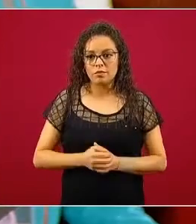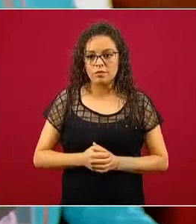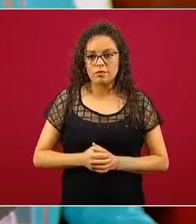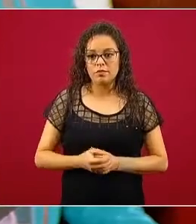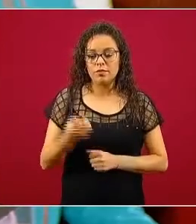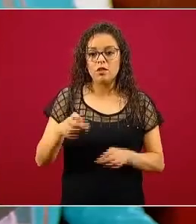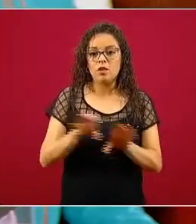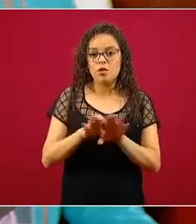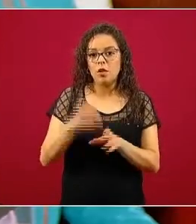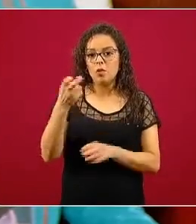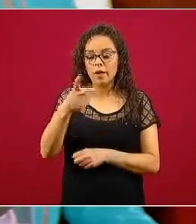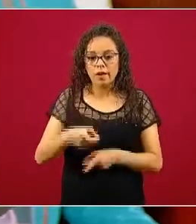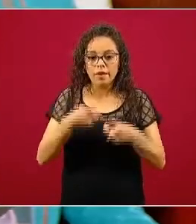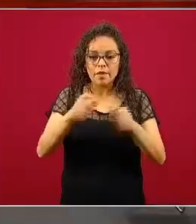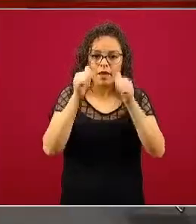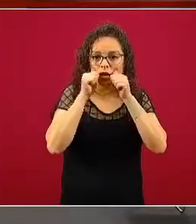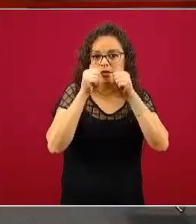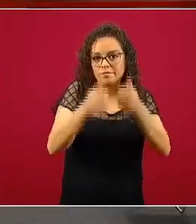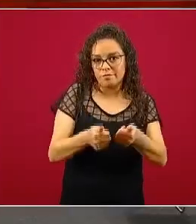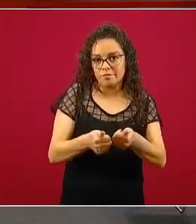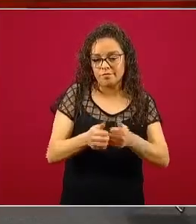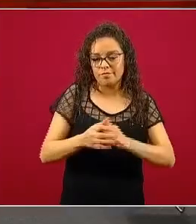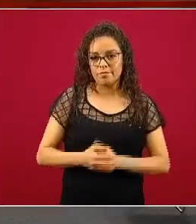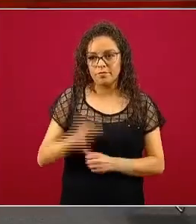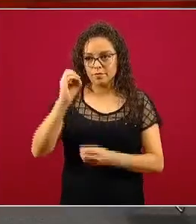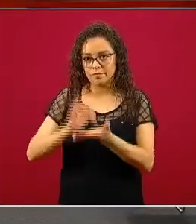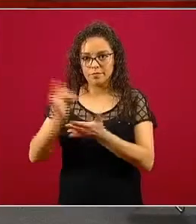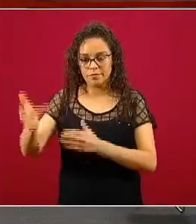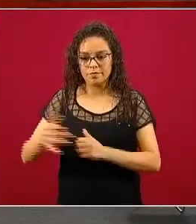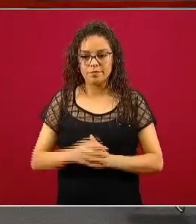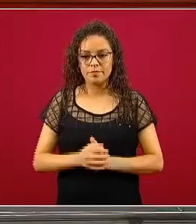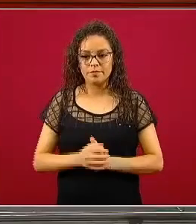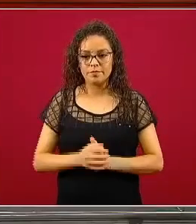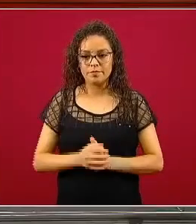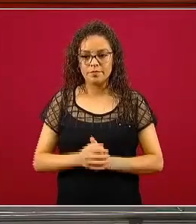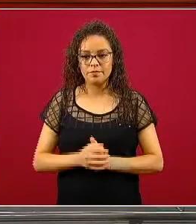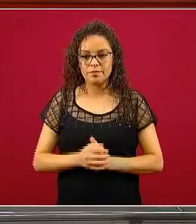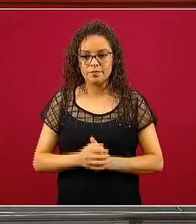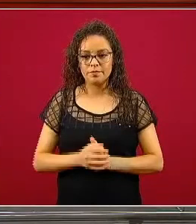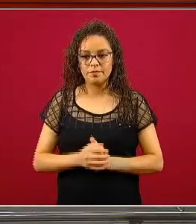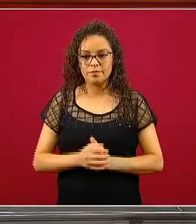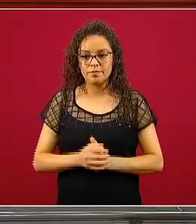están trabajando en este aspecto? Gracias. Muchas gracias. Tomo la última pregunta primero.